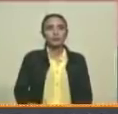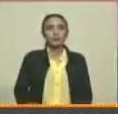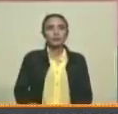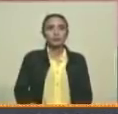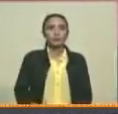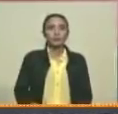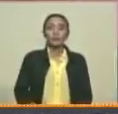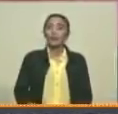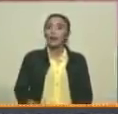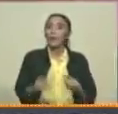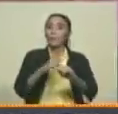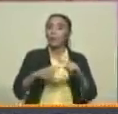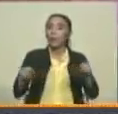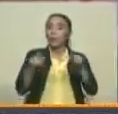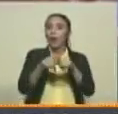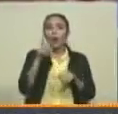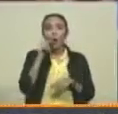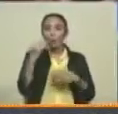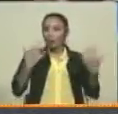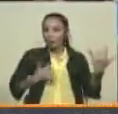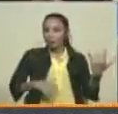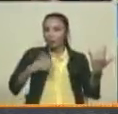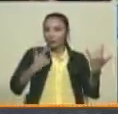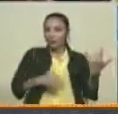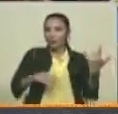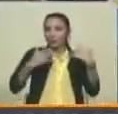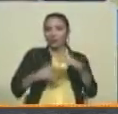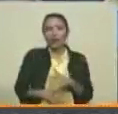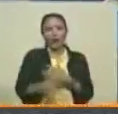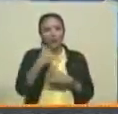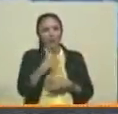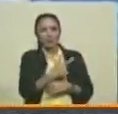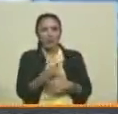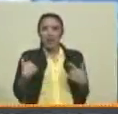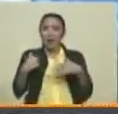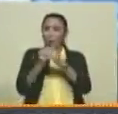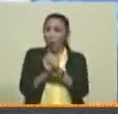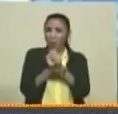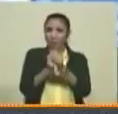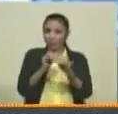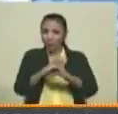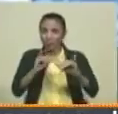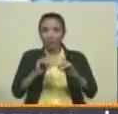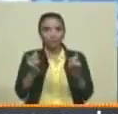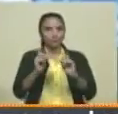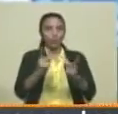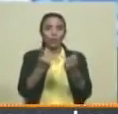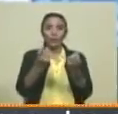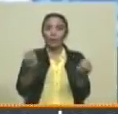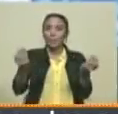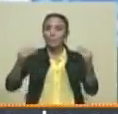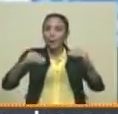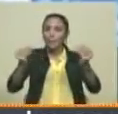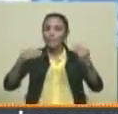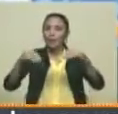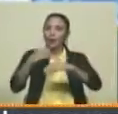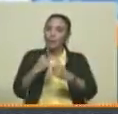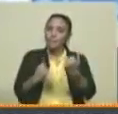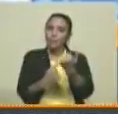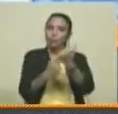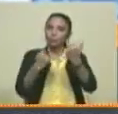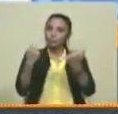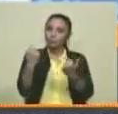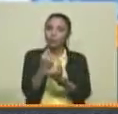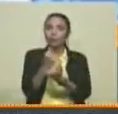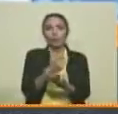Pero como Alí Primera decía, no basta rezar. Hacen falta muchas cosas para